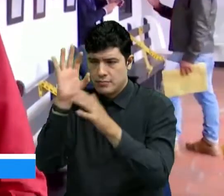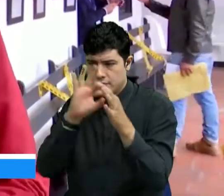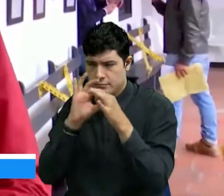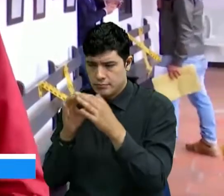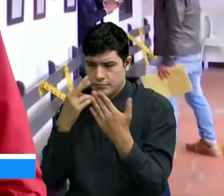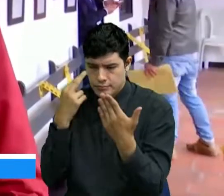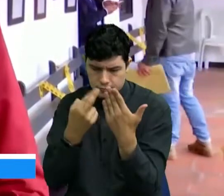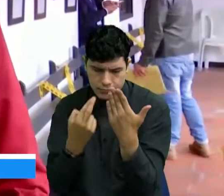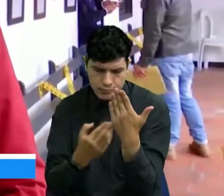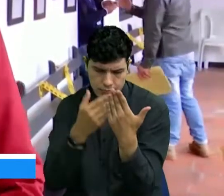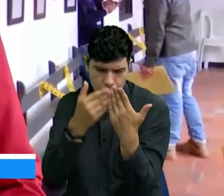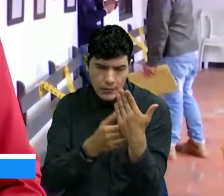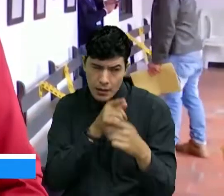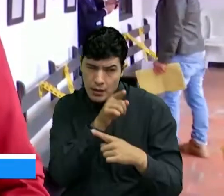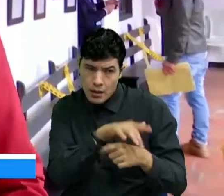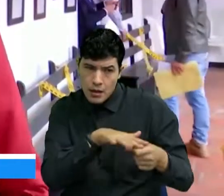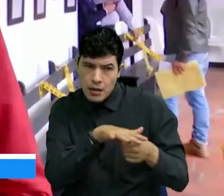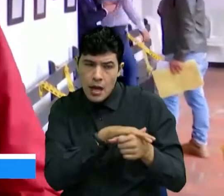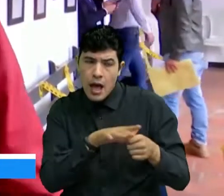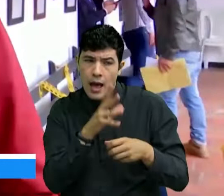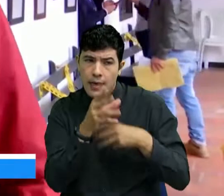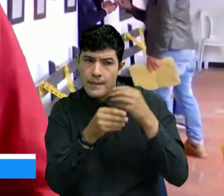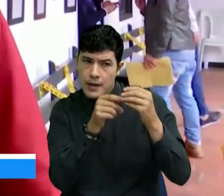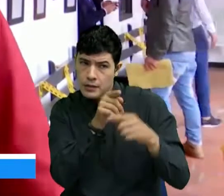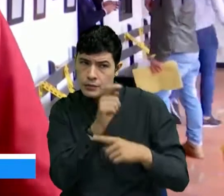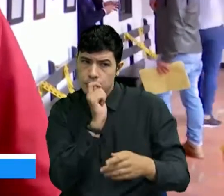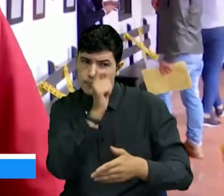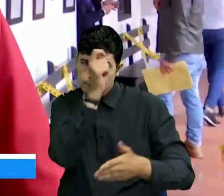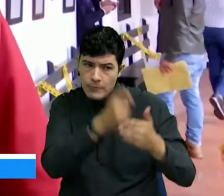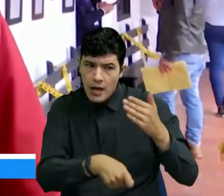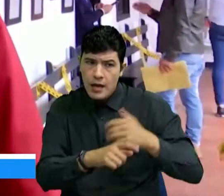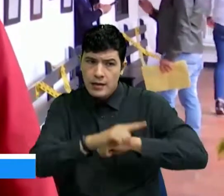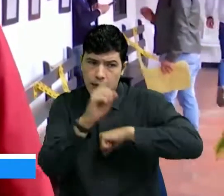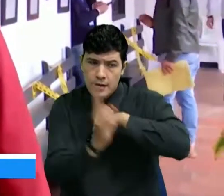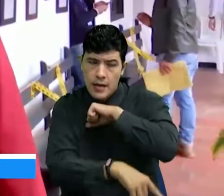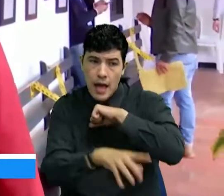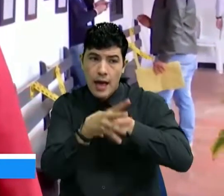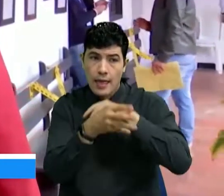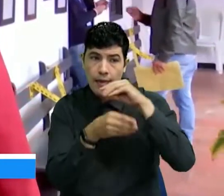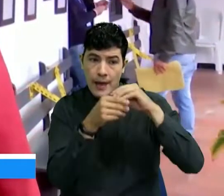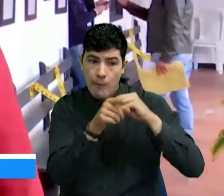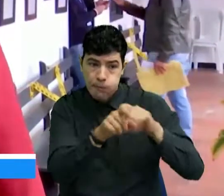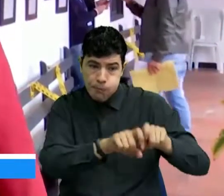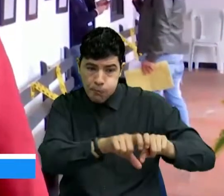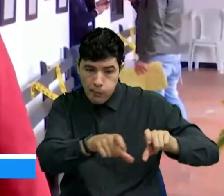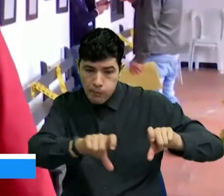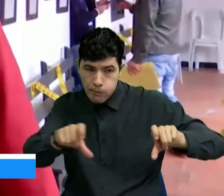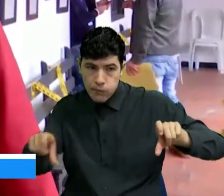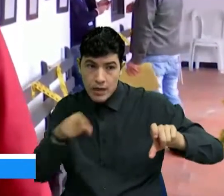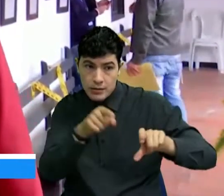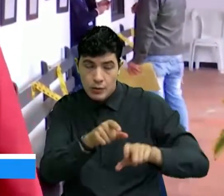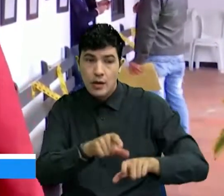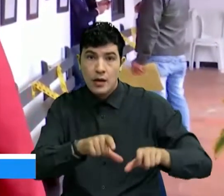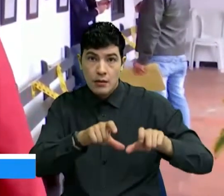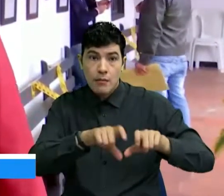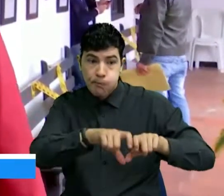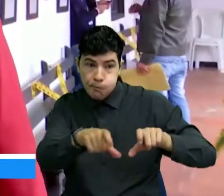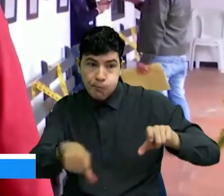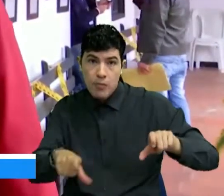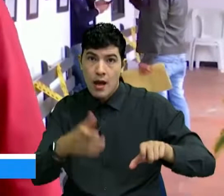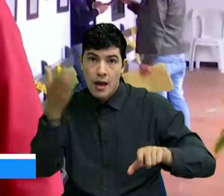los comparendos y las multas, sino para sacar estas mangueras que están situadas de una manera no con permiso, sino de una